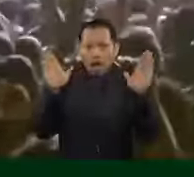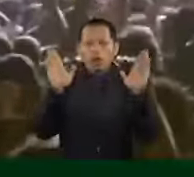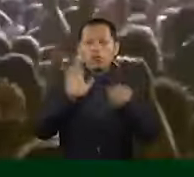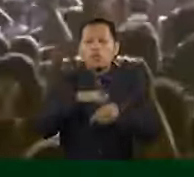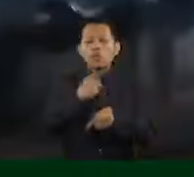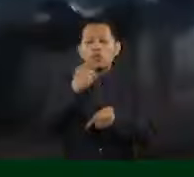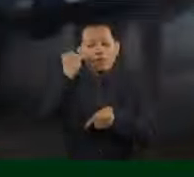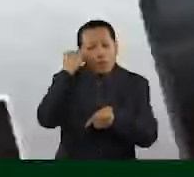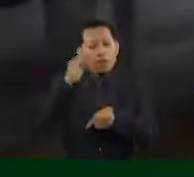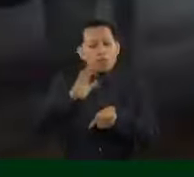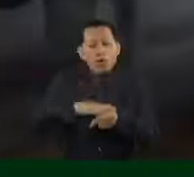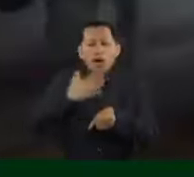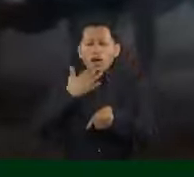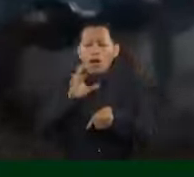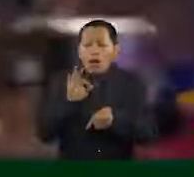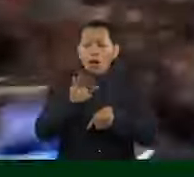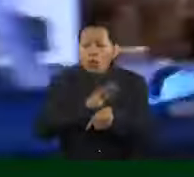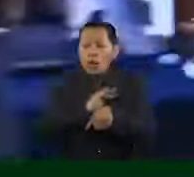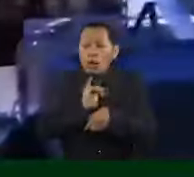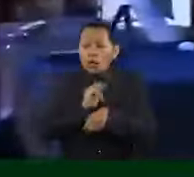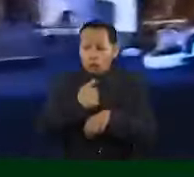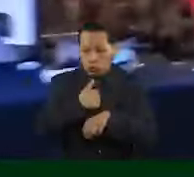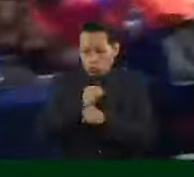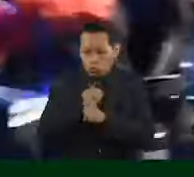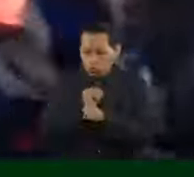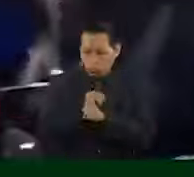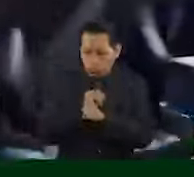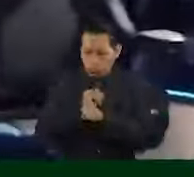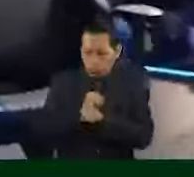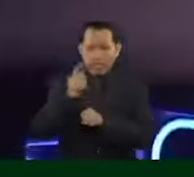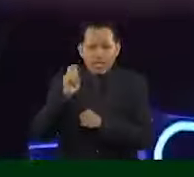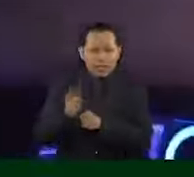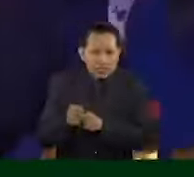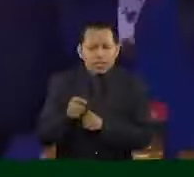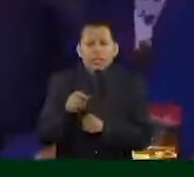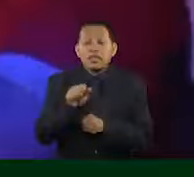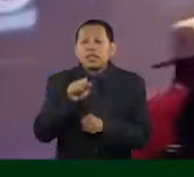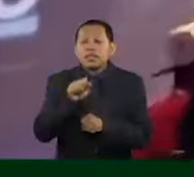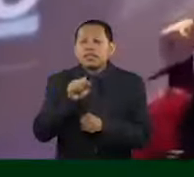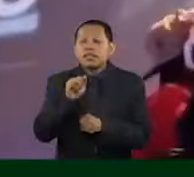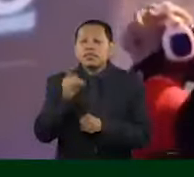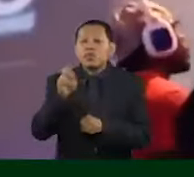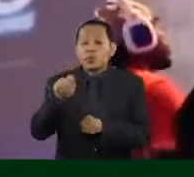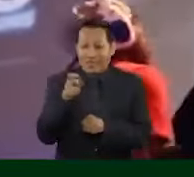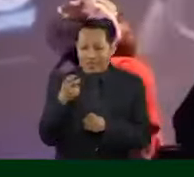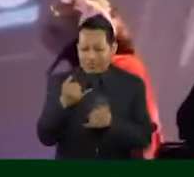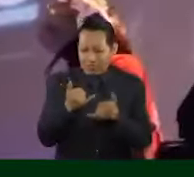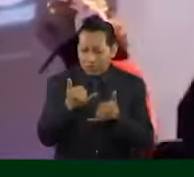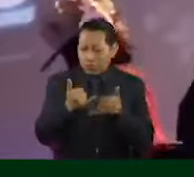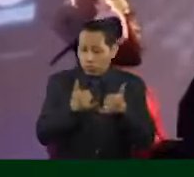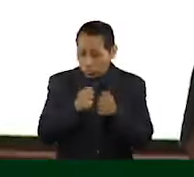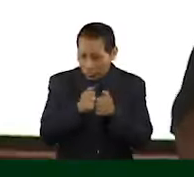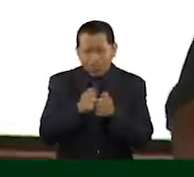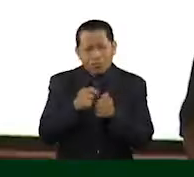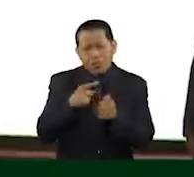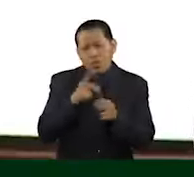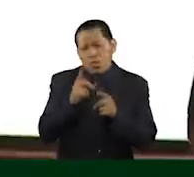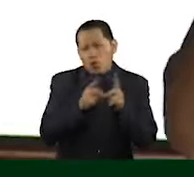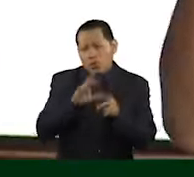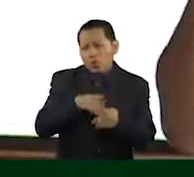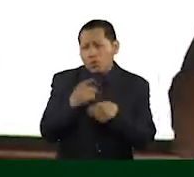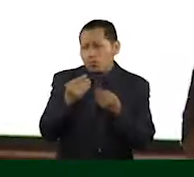más sencilla o la investigación que hice yo fue que los esports se reconozcan como deportes. Ustedes saben que en muchos países un